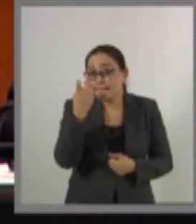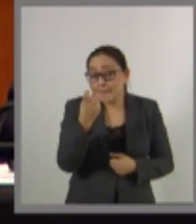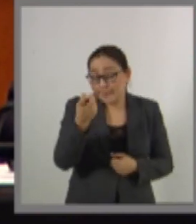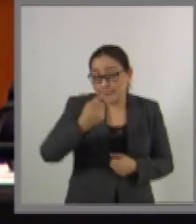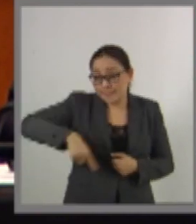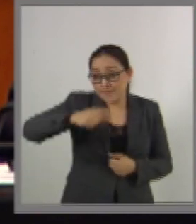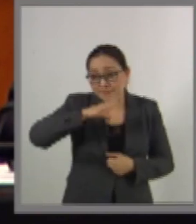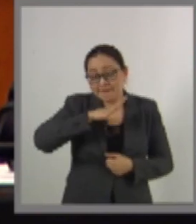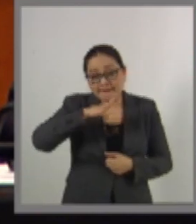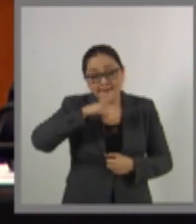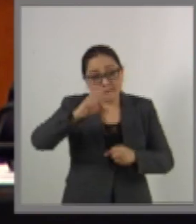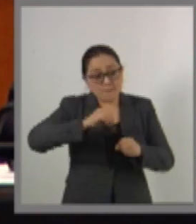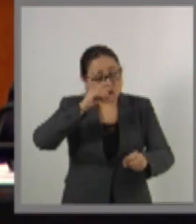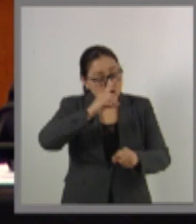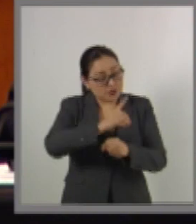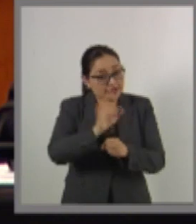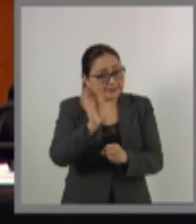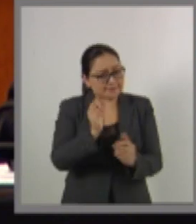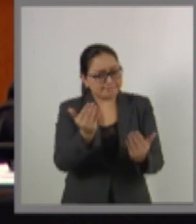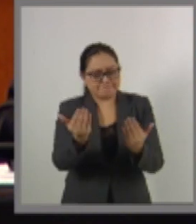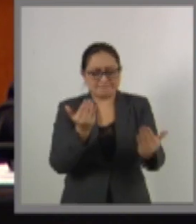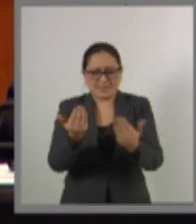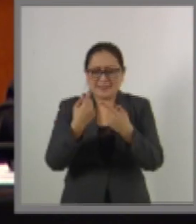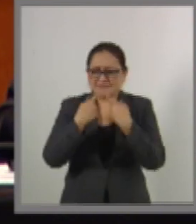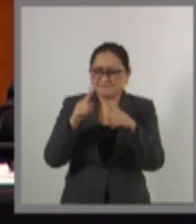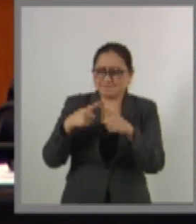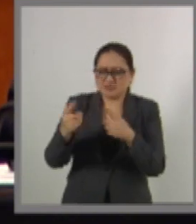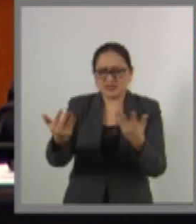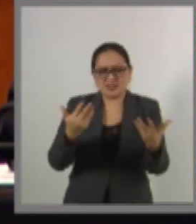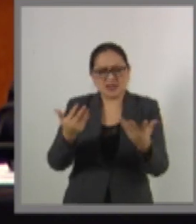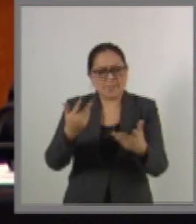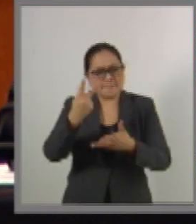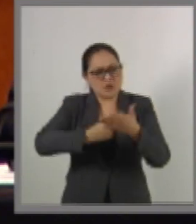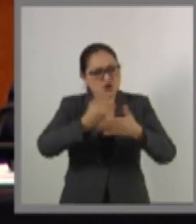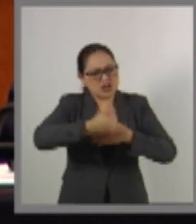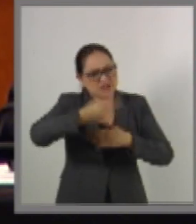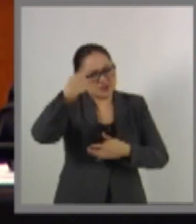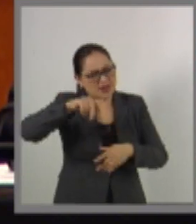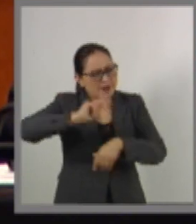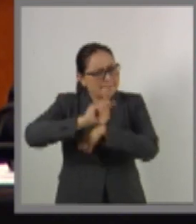la oportunidad de contrastar proyectos de nación,